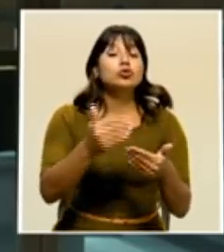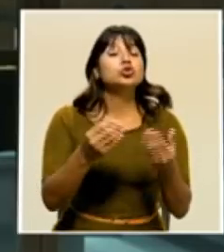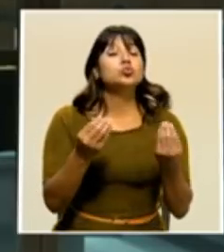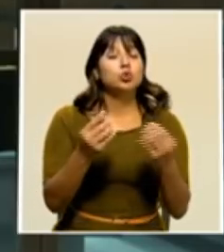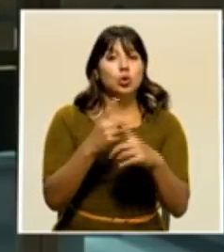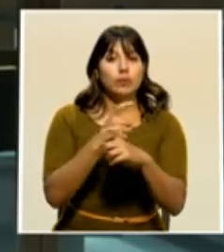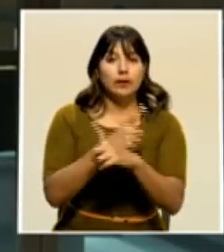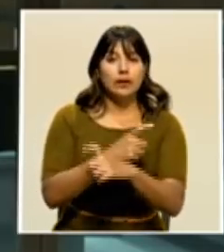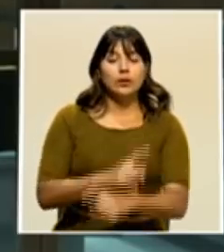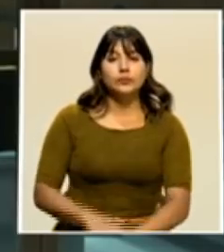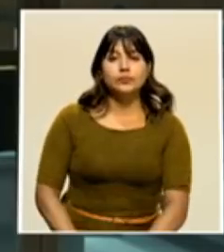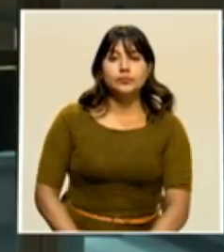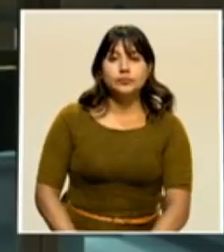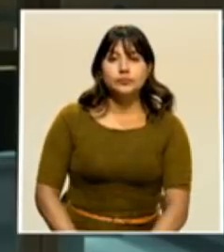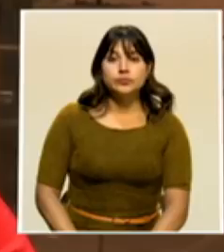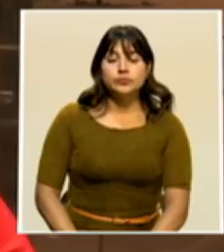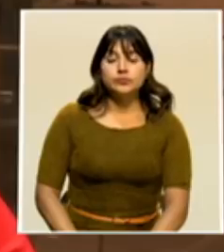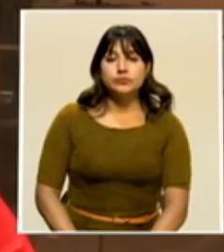complejidad.